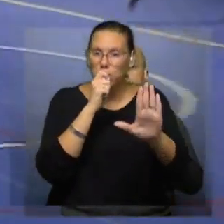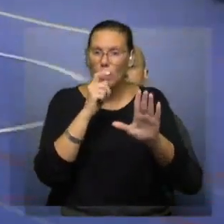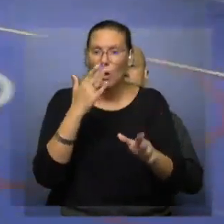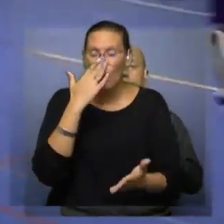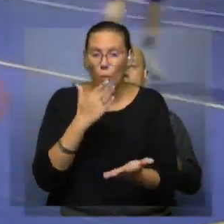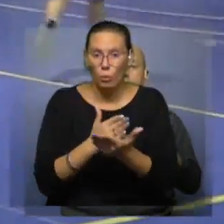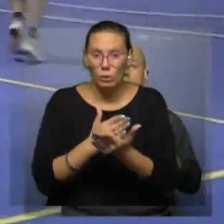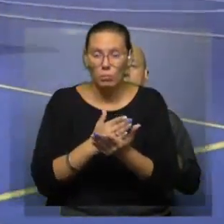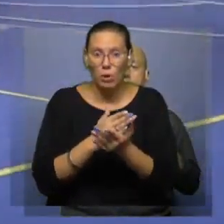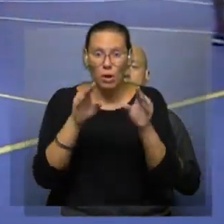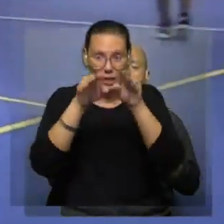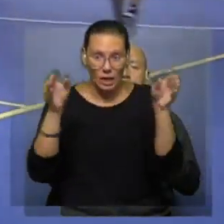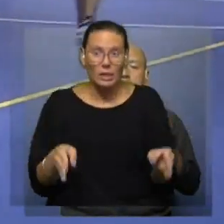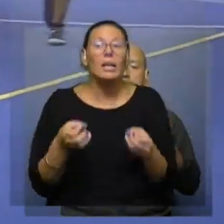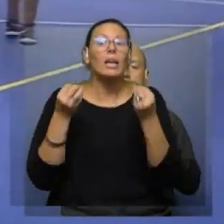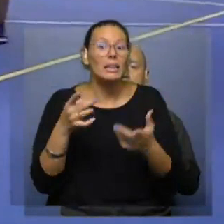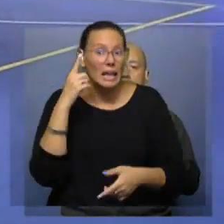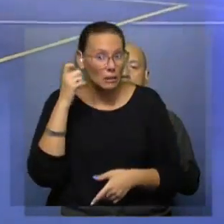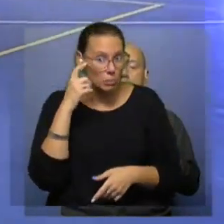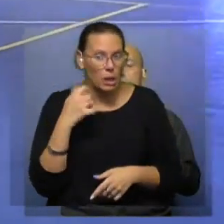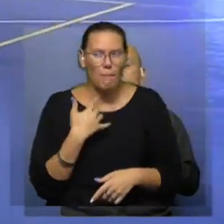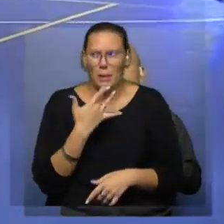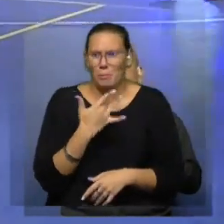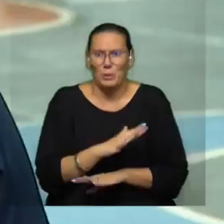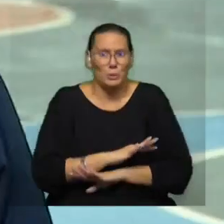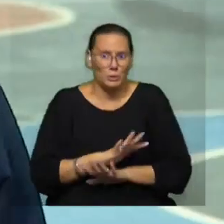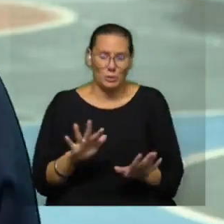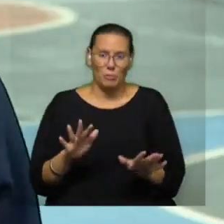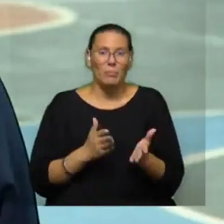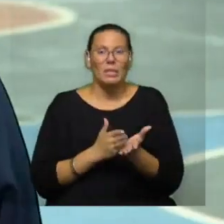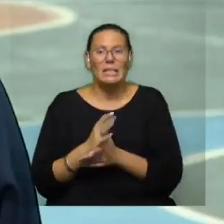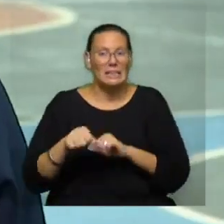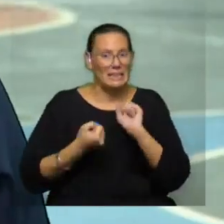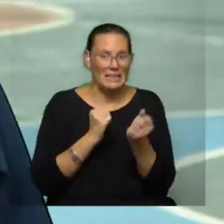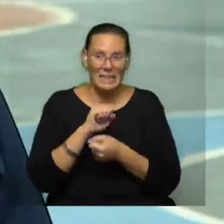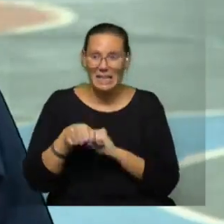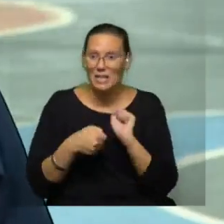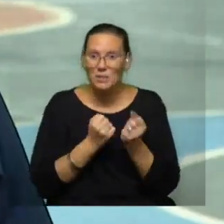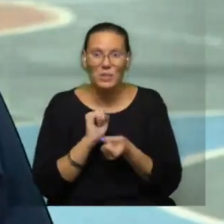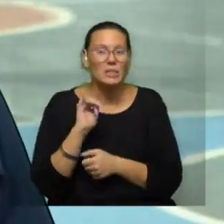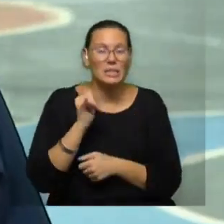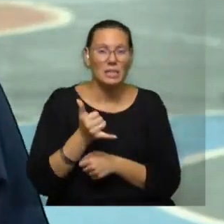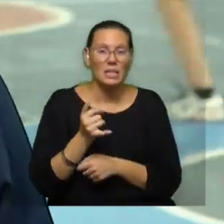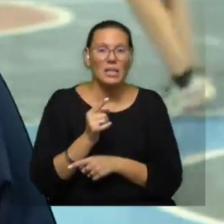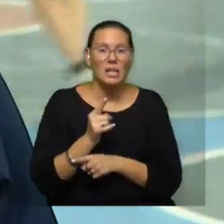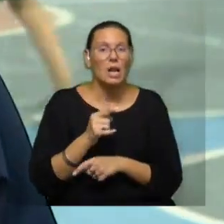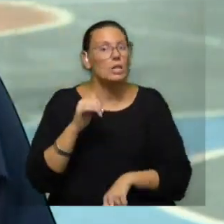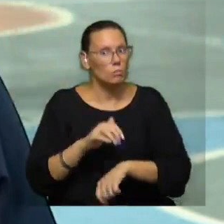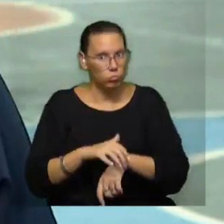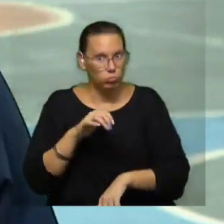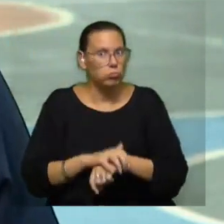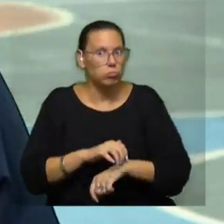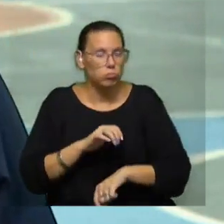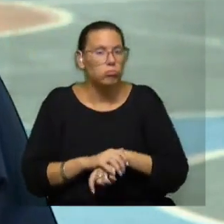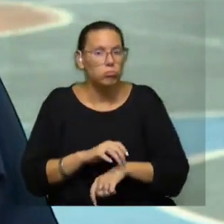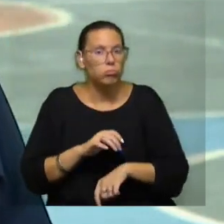final en el Antel Arena. ¿Cómo estuvo esa experiencia? Bien, precioso, precioso. Siempre hay nervios, hay mucha responsabilidad